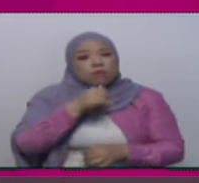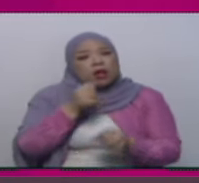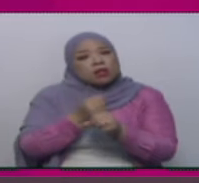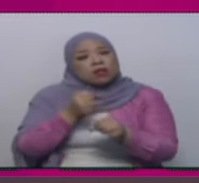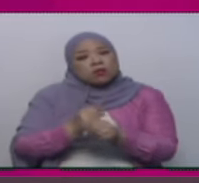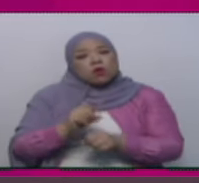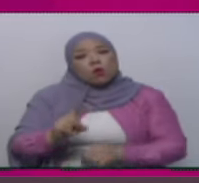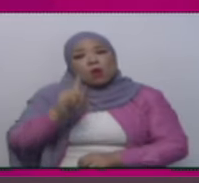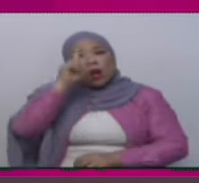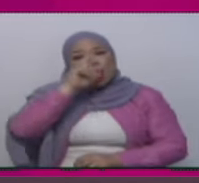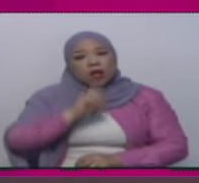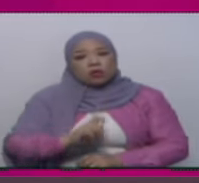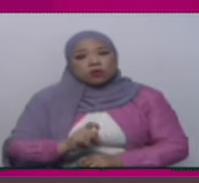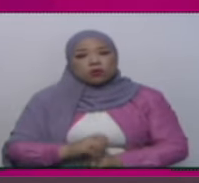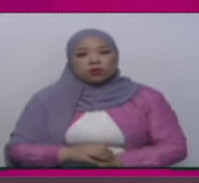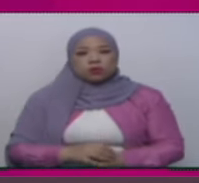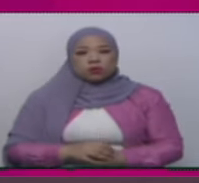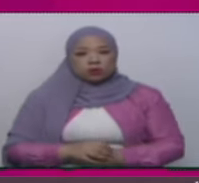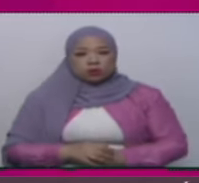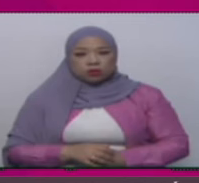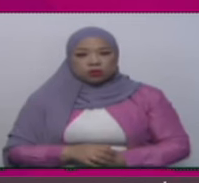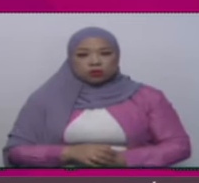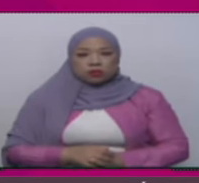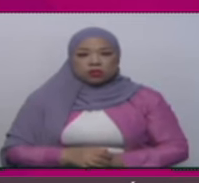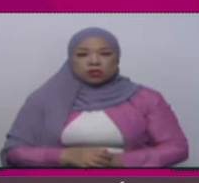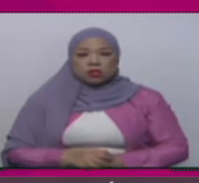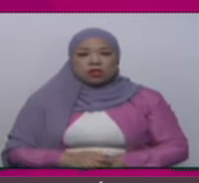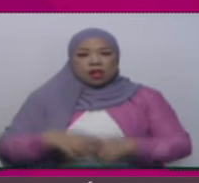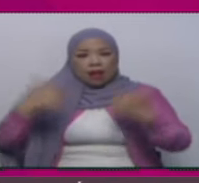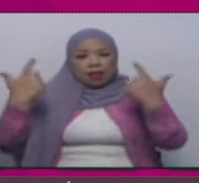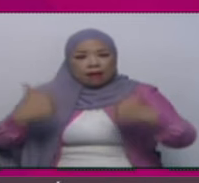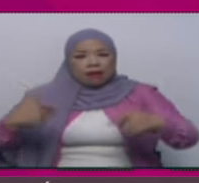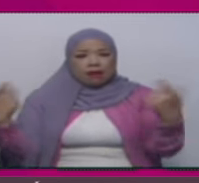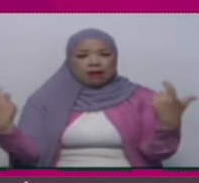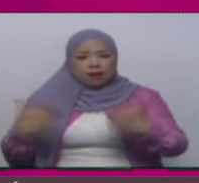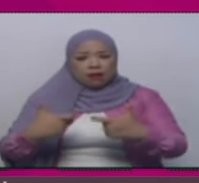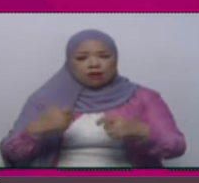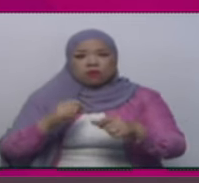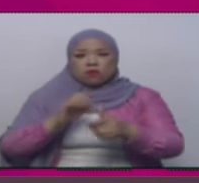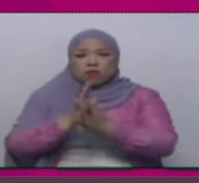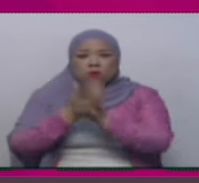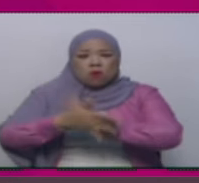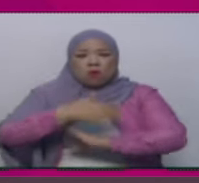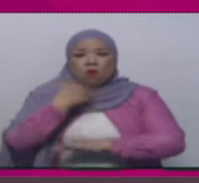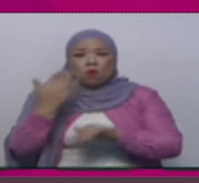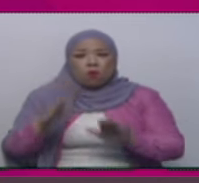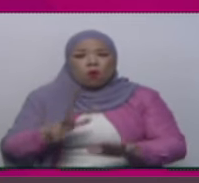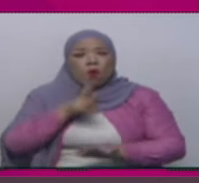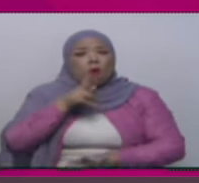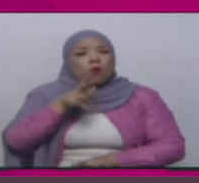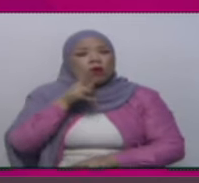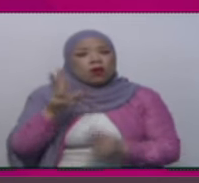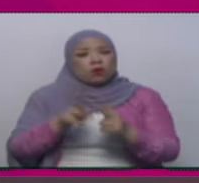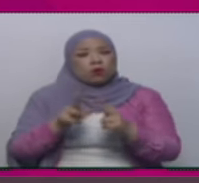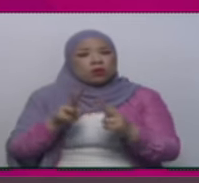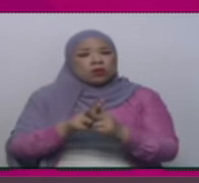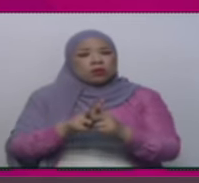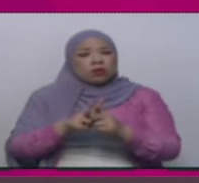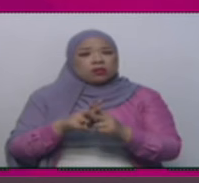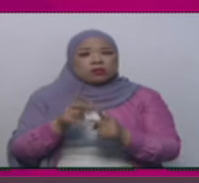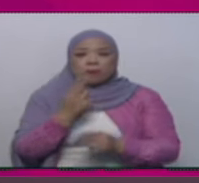año de la guerra de exterminio más horrorosa que se haya conocido desde época de